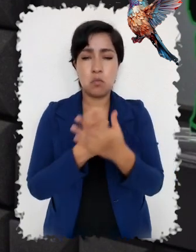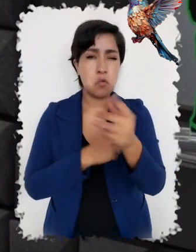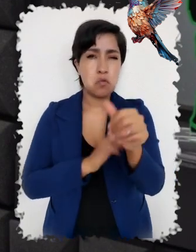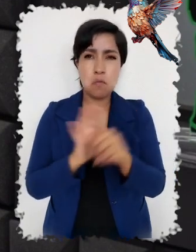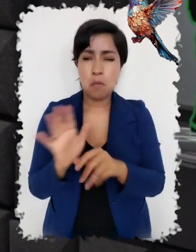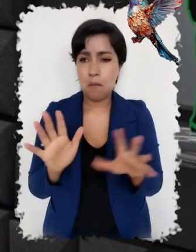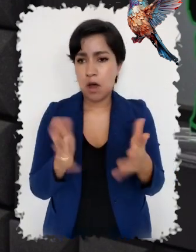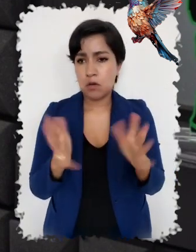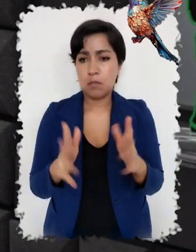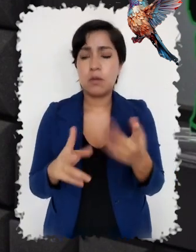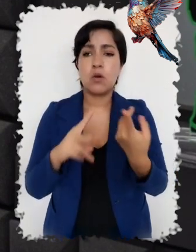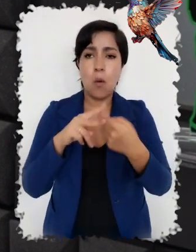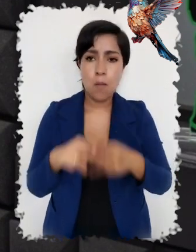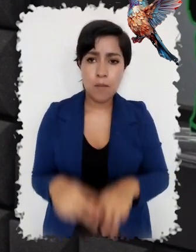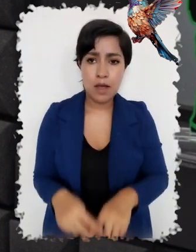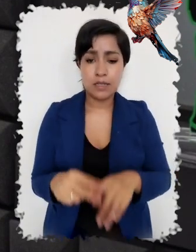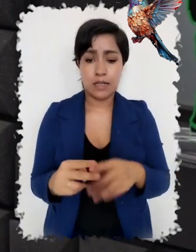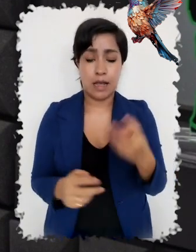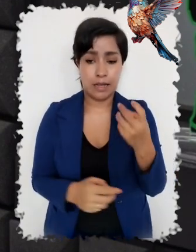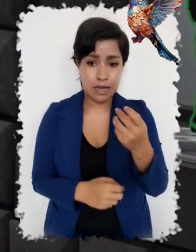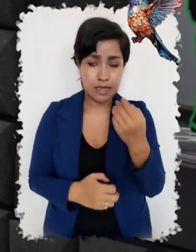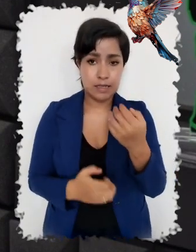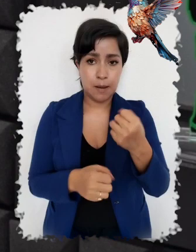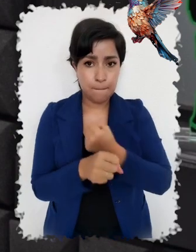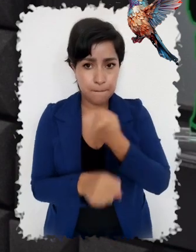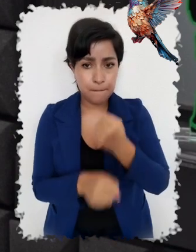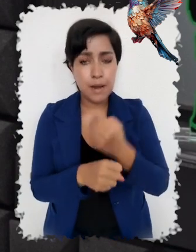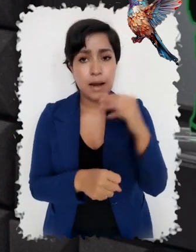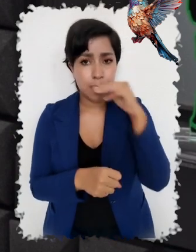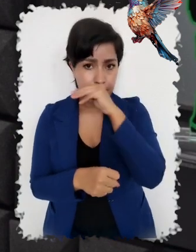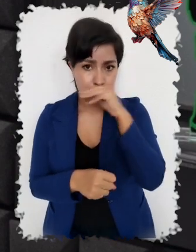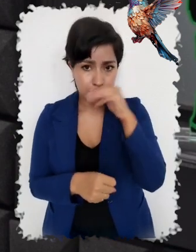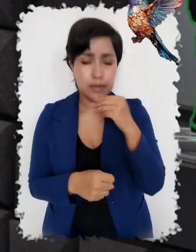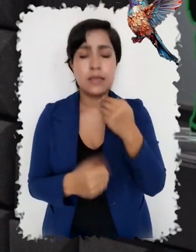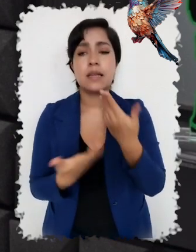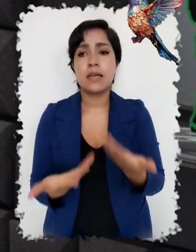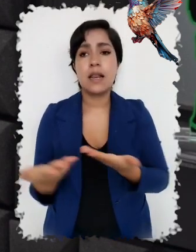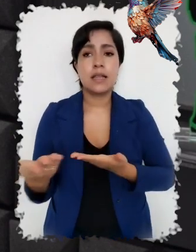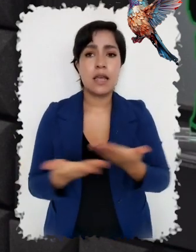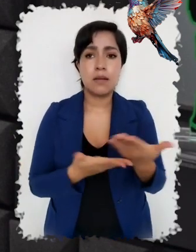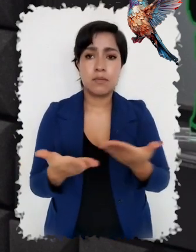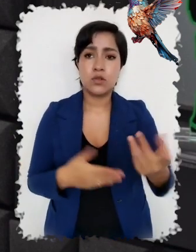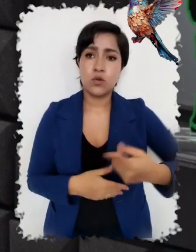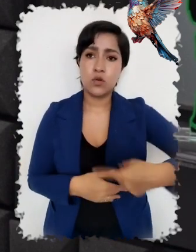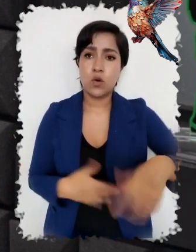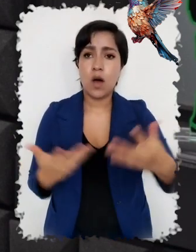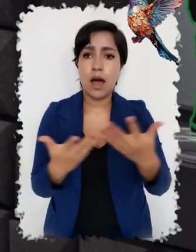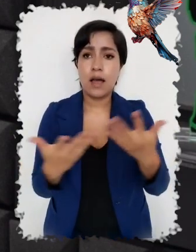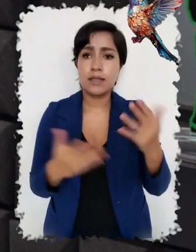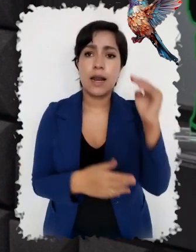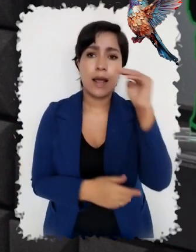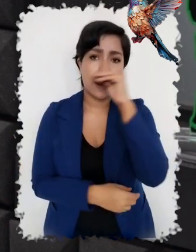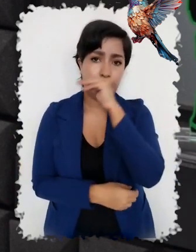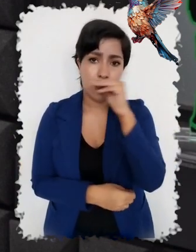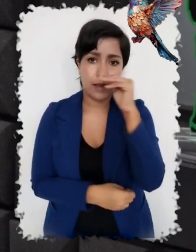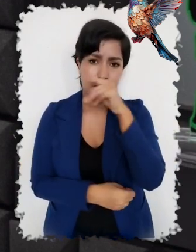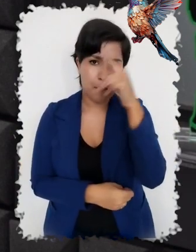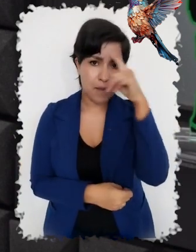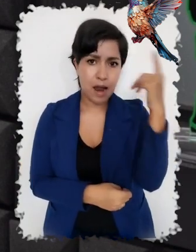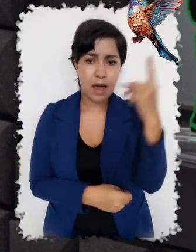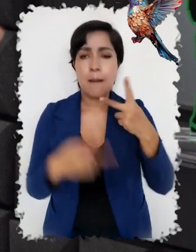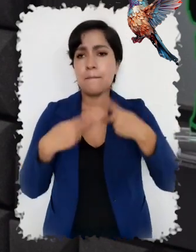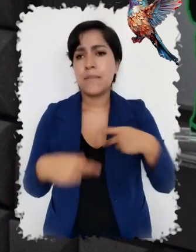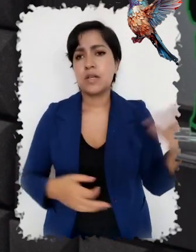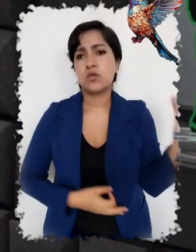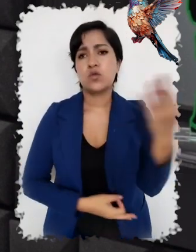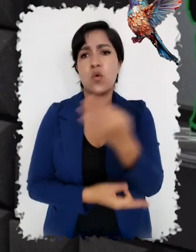se Lance el entrenamiento va a ser totalmente gratuito en special olympics los servicios de special olympics lo que hacemos es totalmente gratuito para